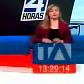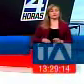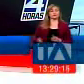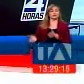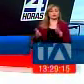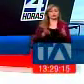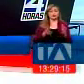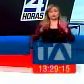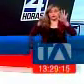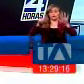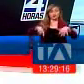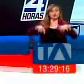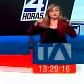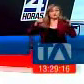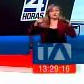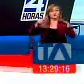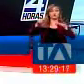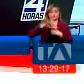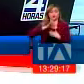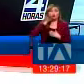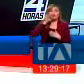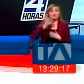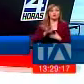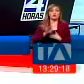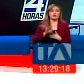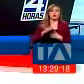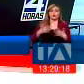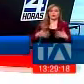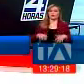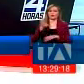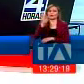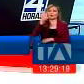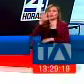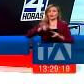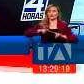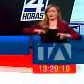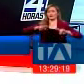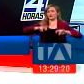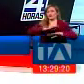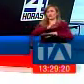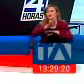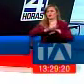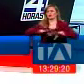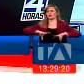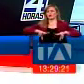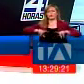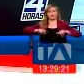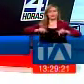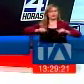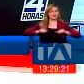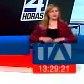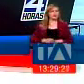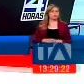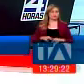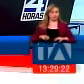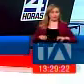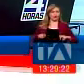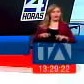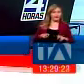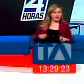En los 6 meses de pandemia en Ecuador se abrieron 95 expedientes judiciales de casos relacionados con corrupción. Las investigaciones